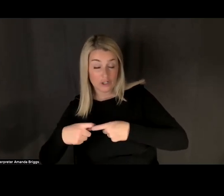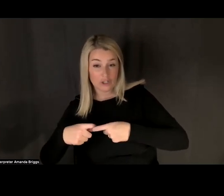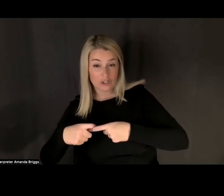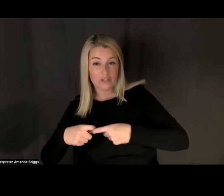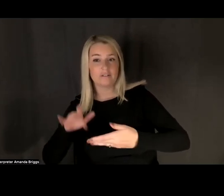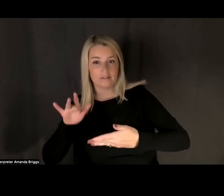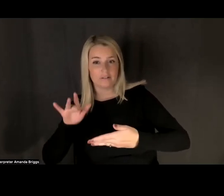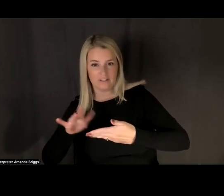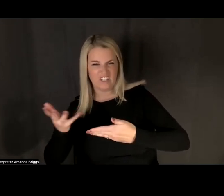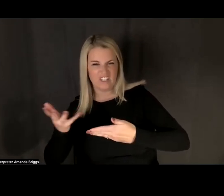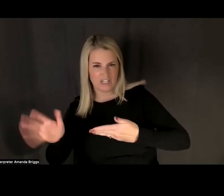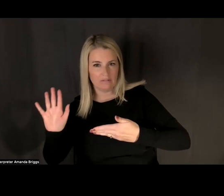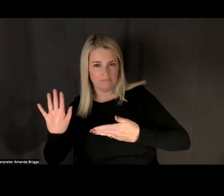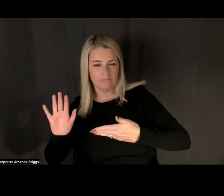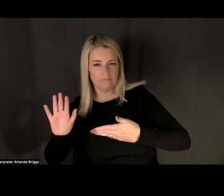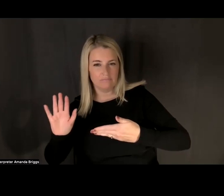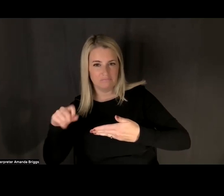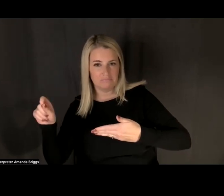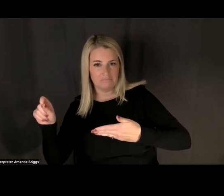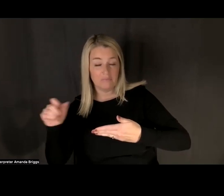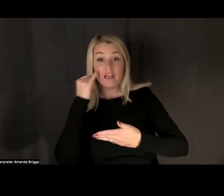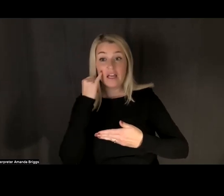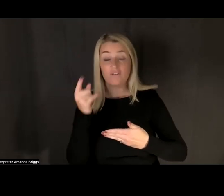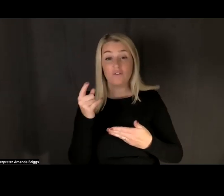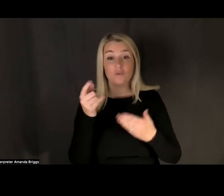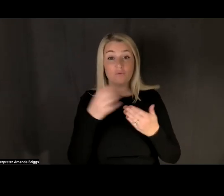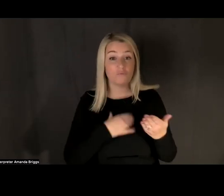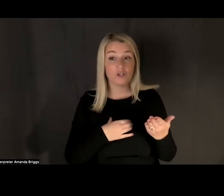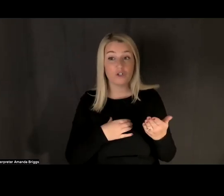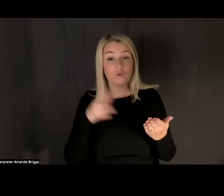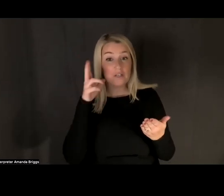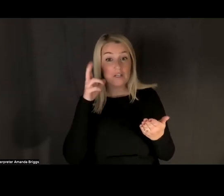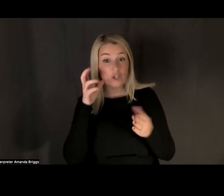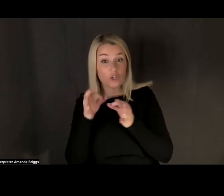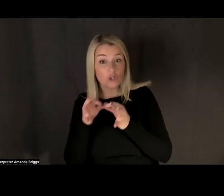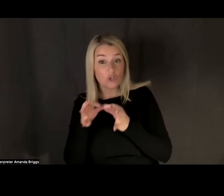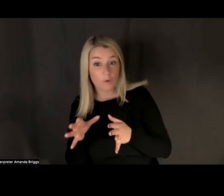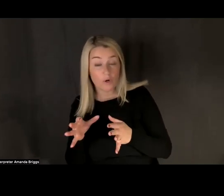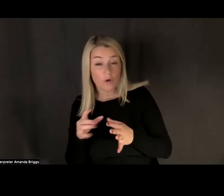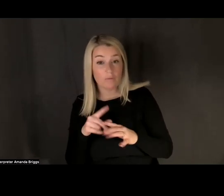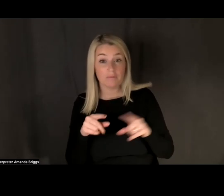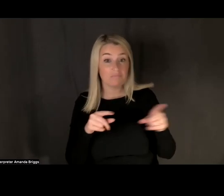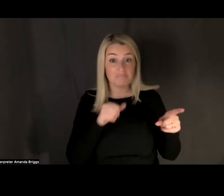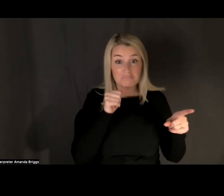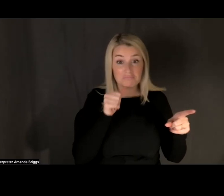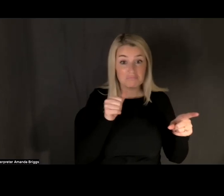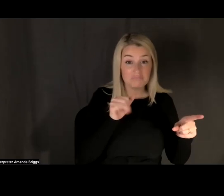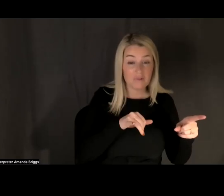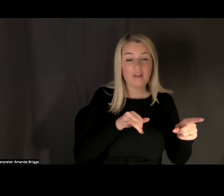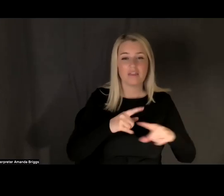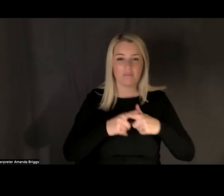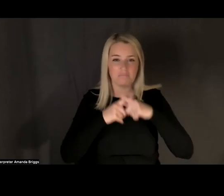Then choose if you wish to hear only the interpreter and not the original speaker, be sure to click